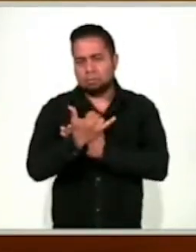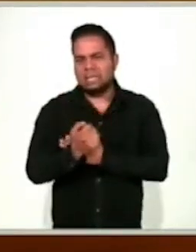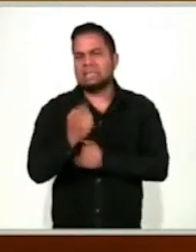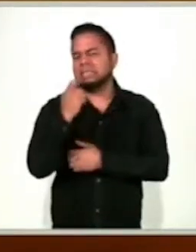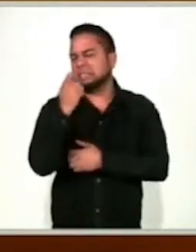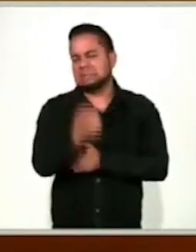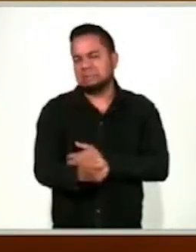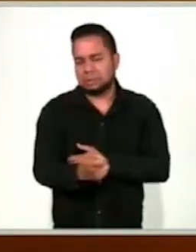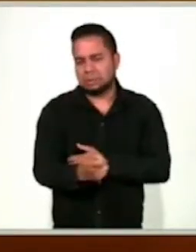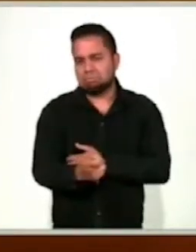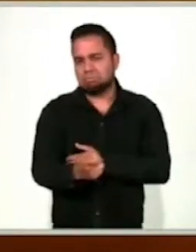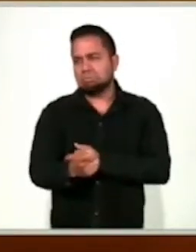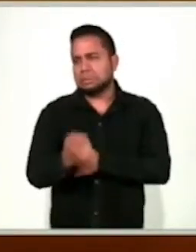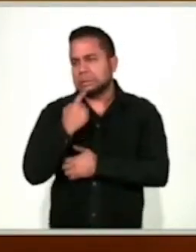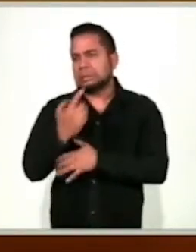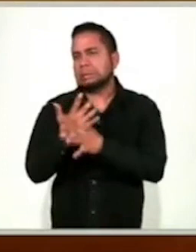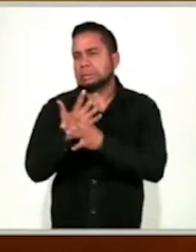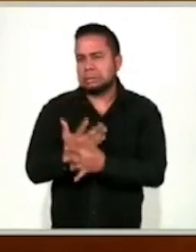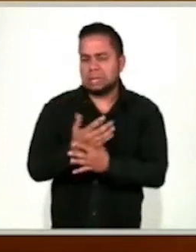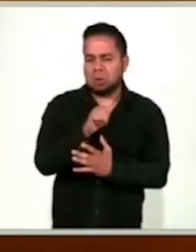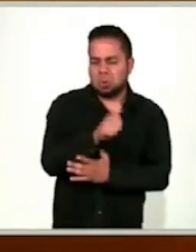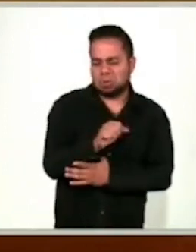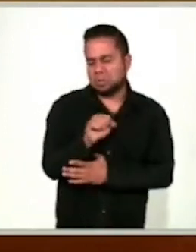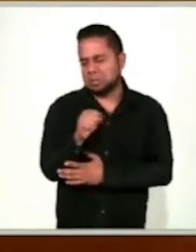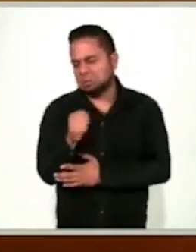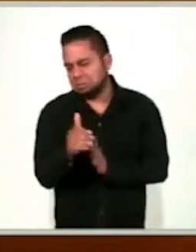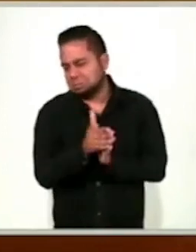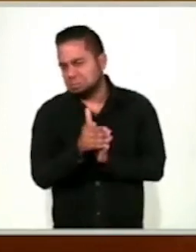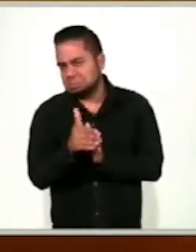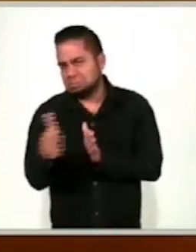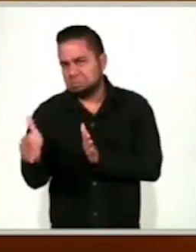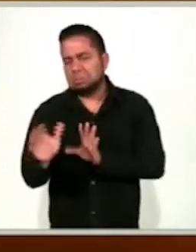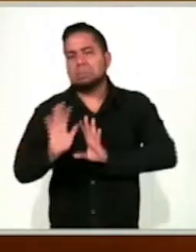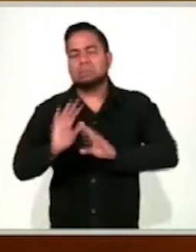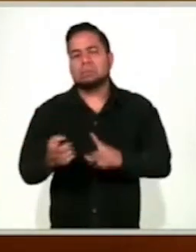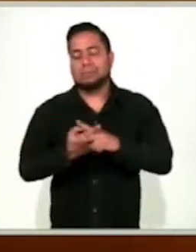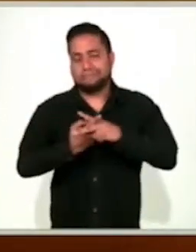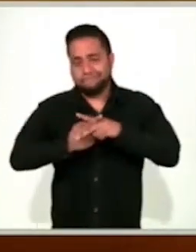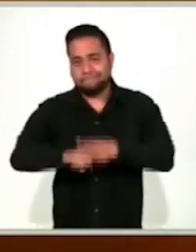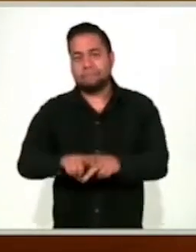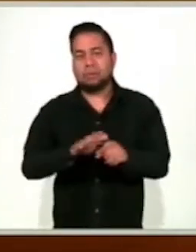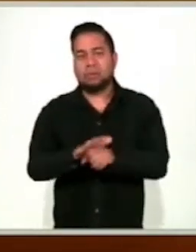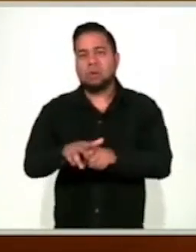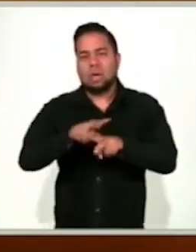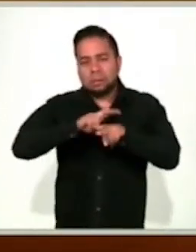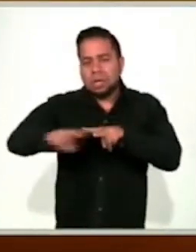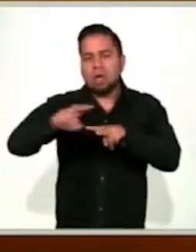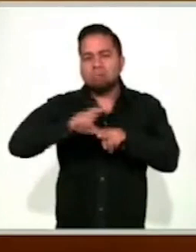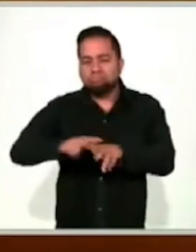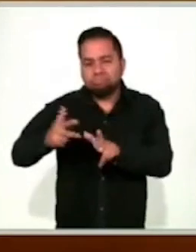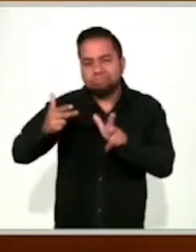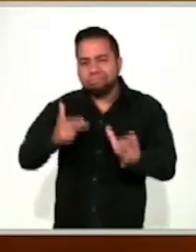significa? Nos decían que en agosto o septiembre ya empezaban a echar a andar los trenes,